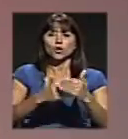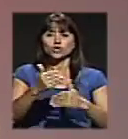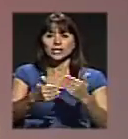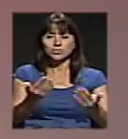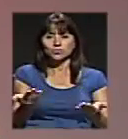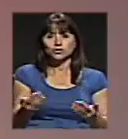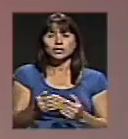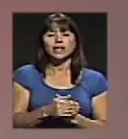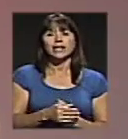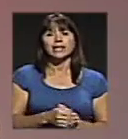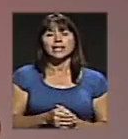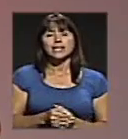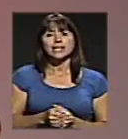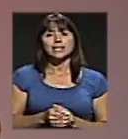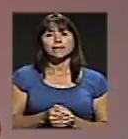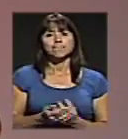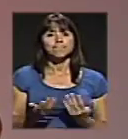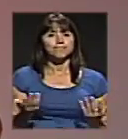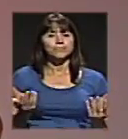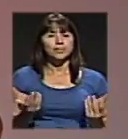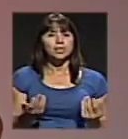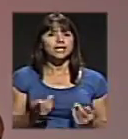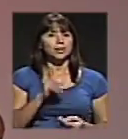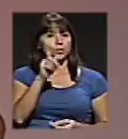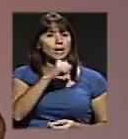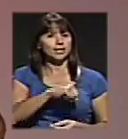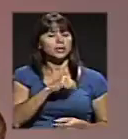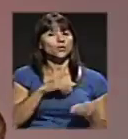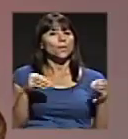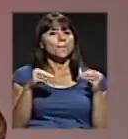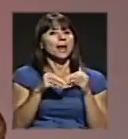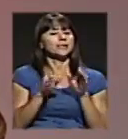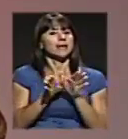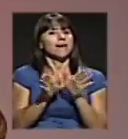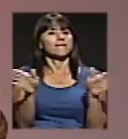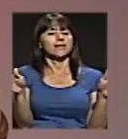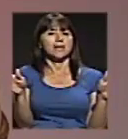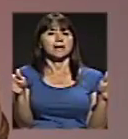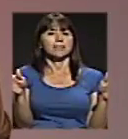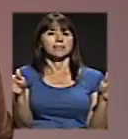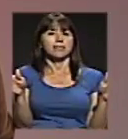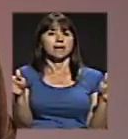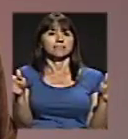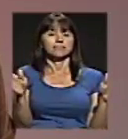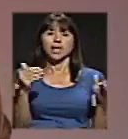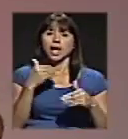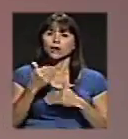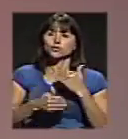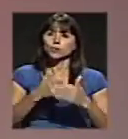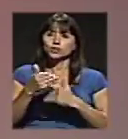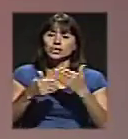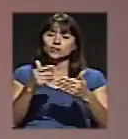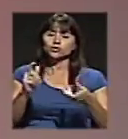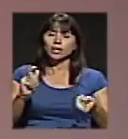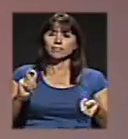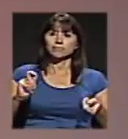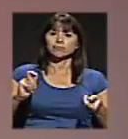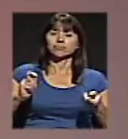y una actitud más abierta hacia los procesos de renovación